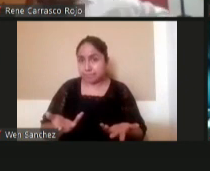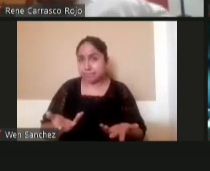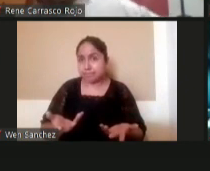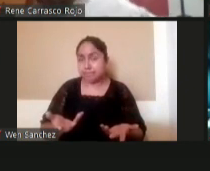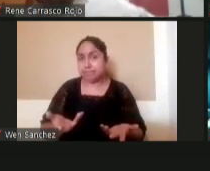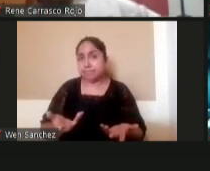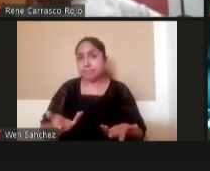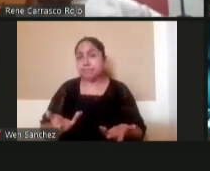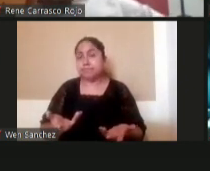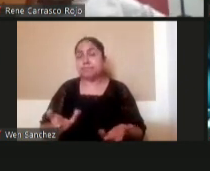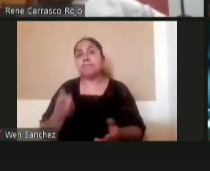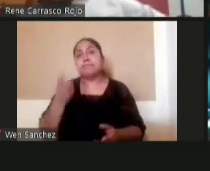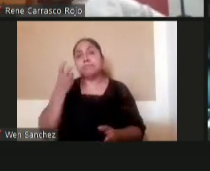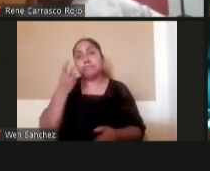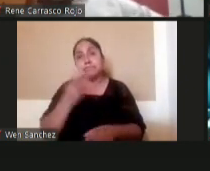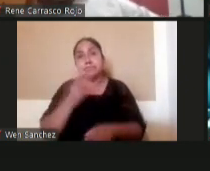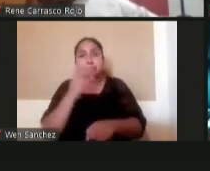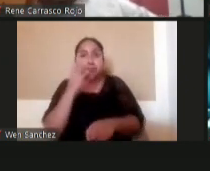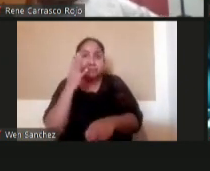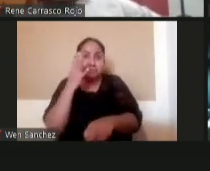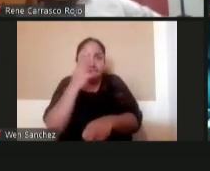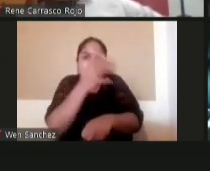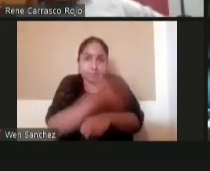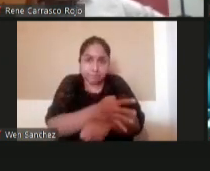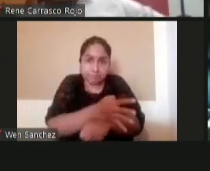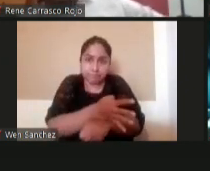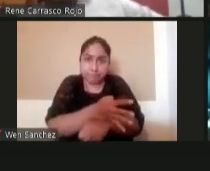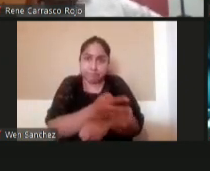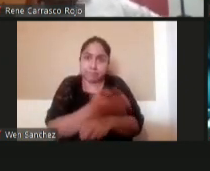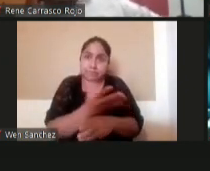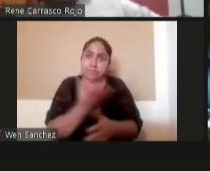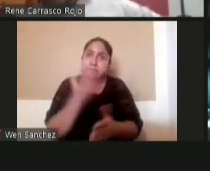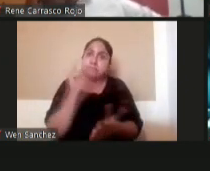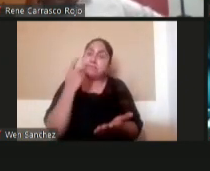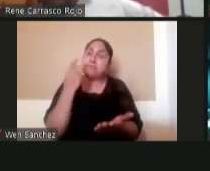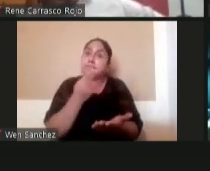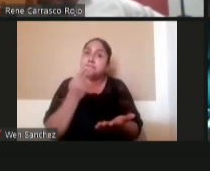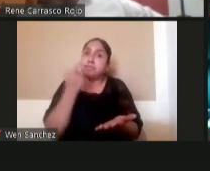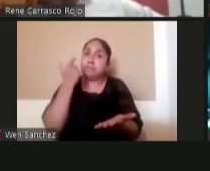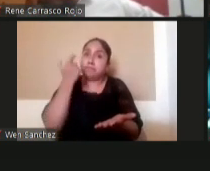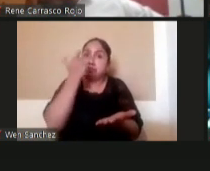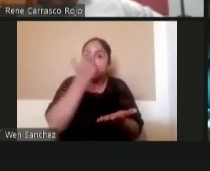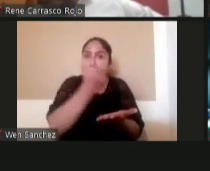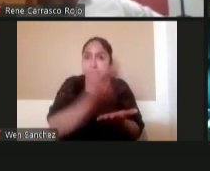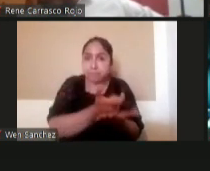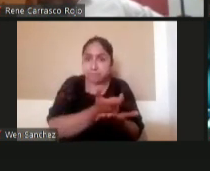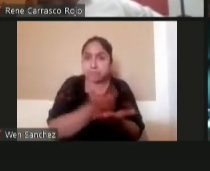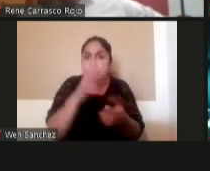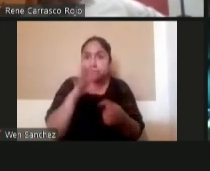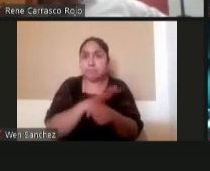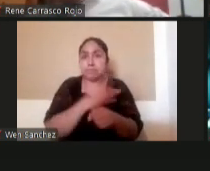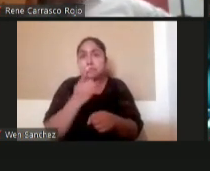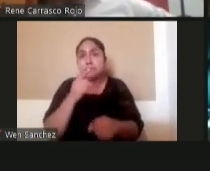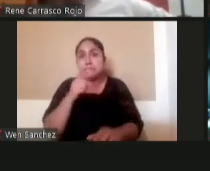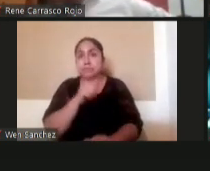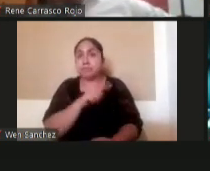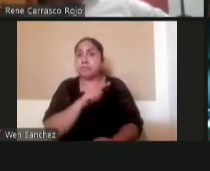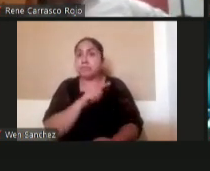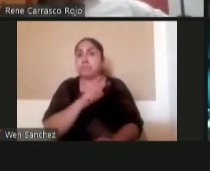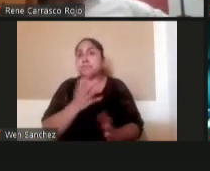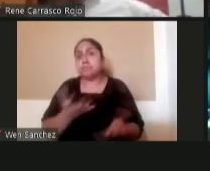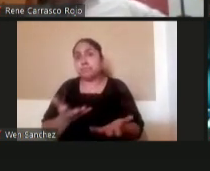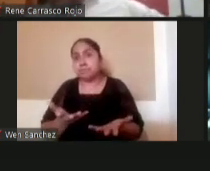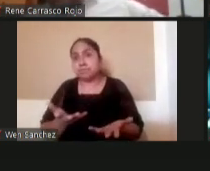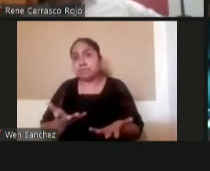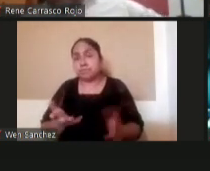Esta pena convencional se pagará independientemente de que el municipio realice o no el servicio